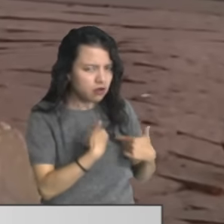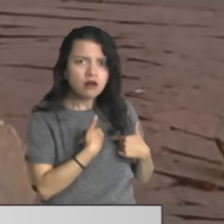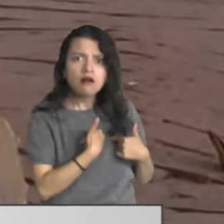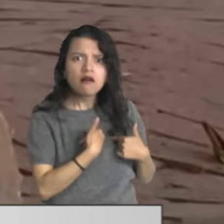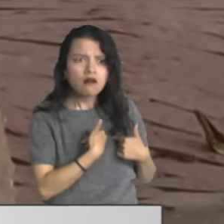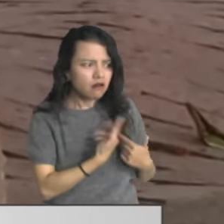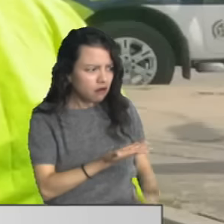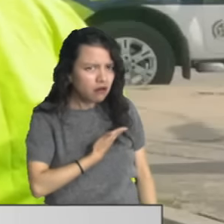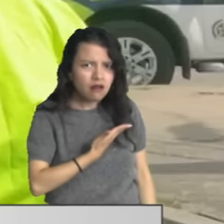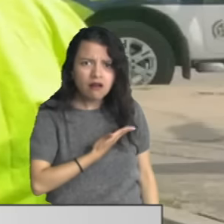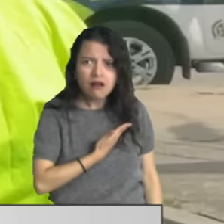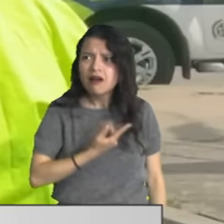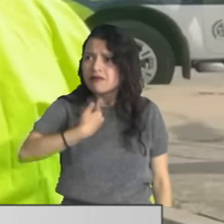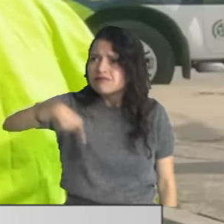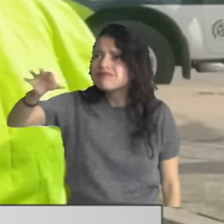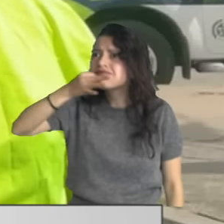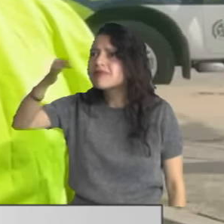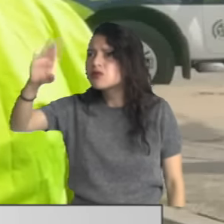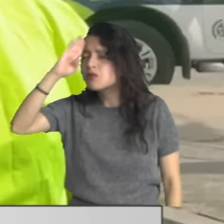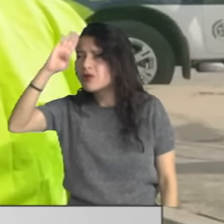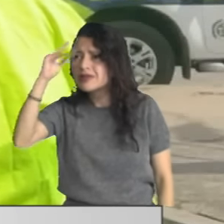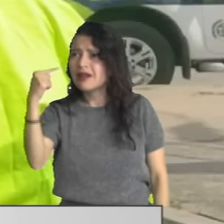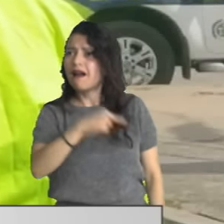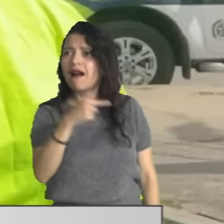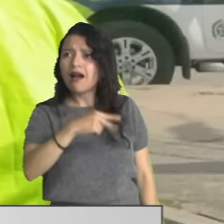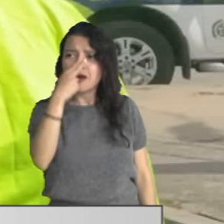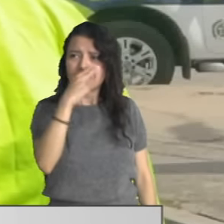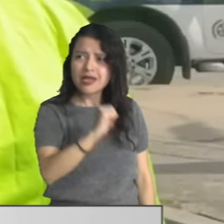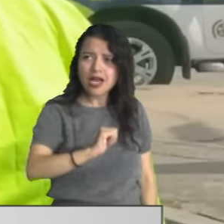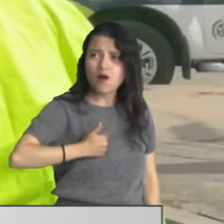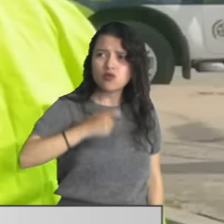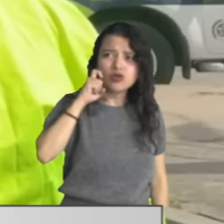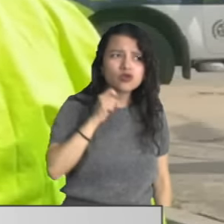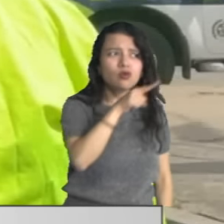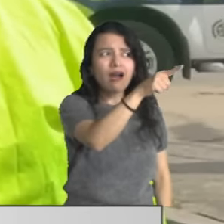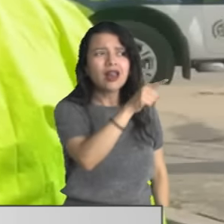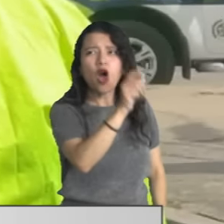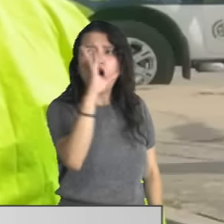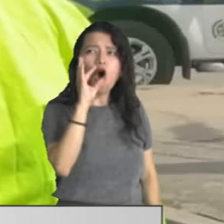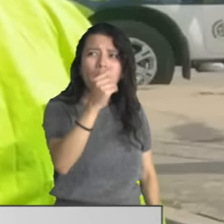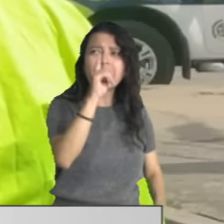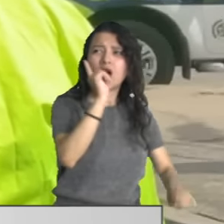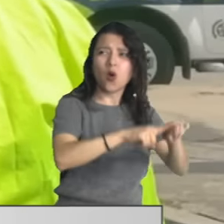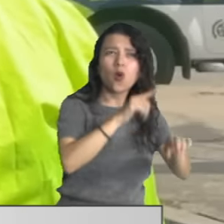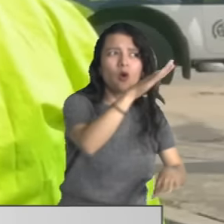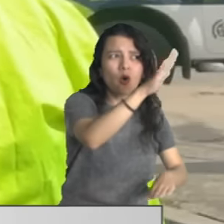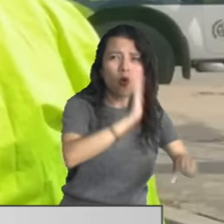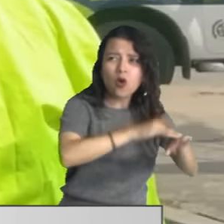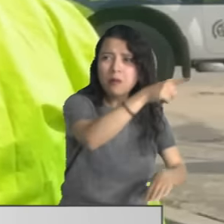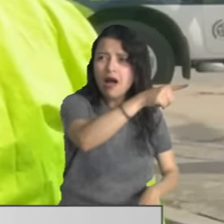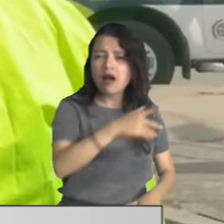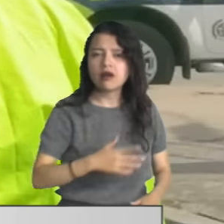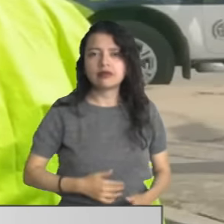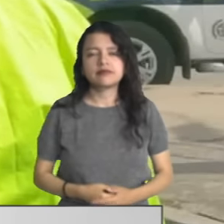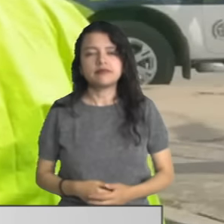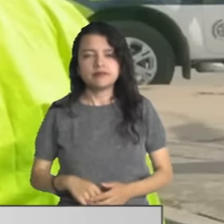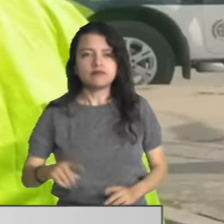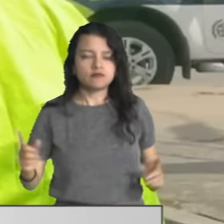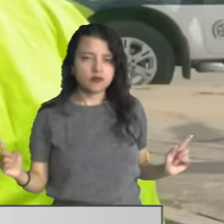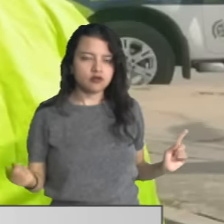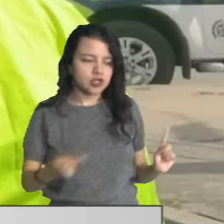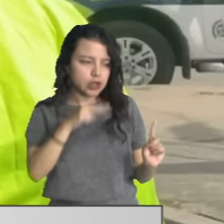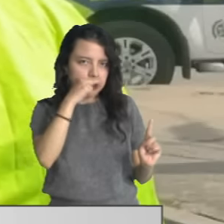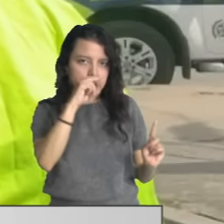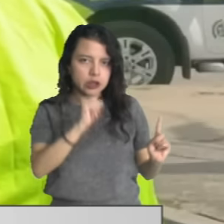judicial inició una investigación que incluyó entrevistas a testigos, un análisis detallado del testimonio de la menor y los resultados